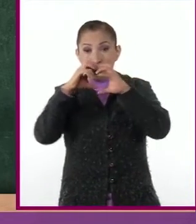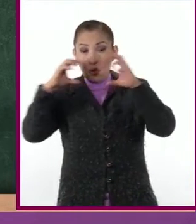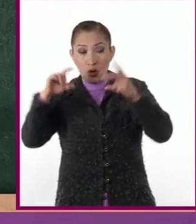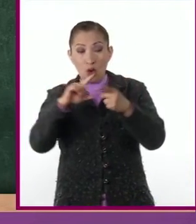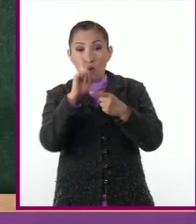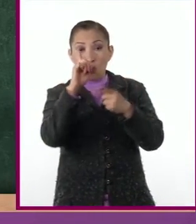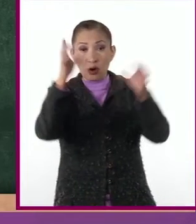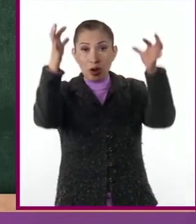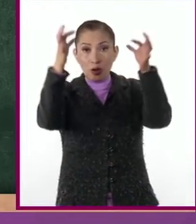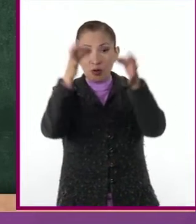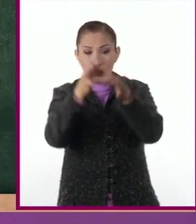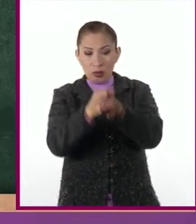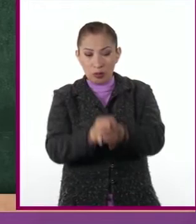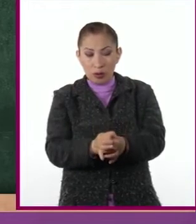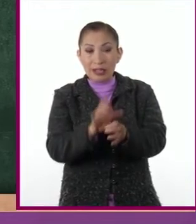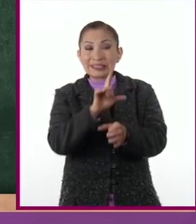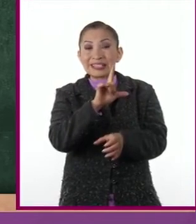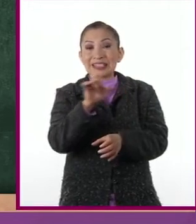un embudo,